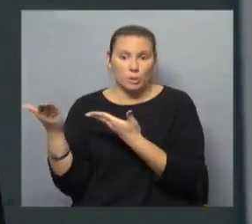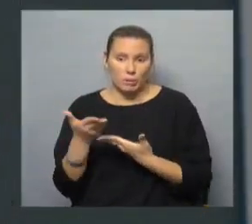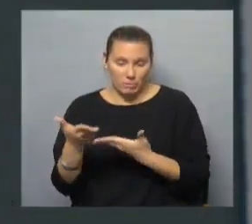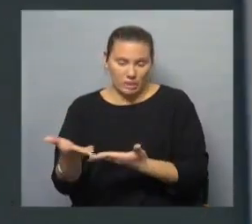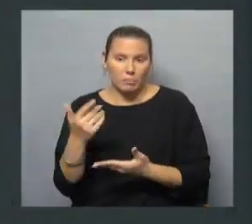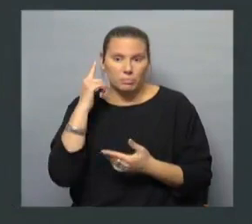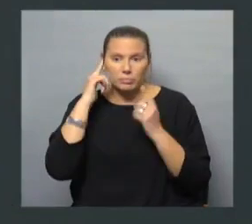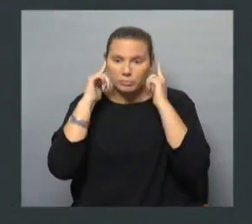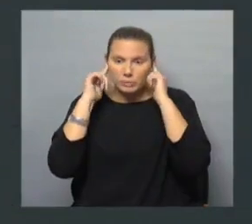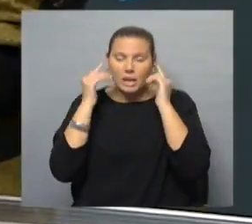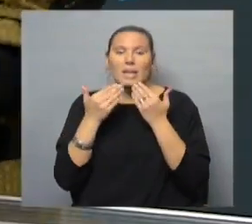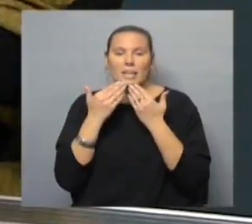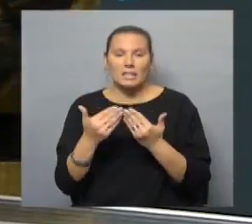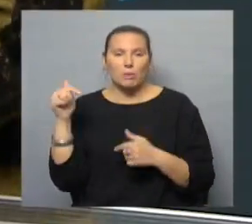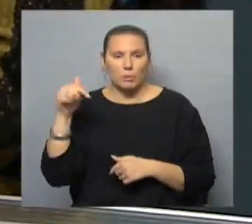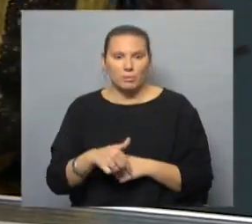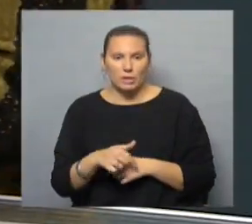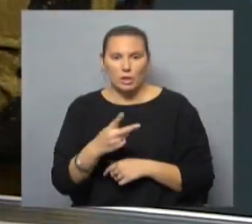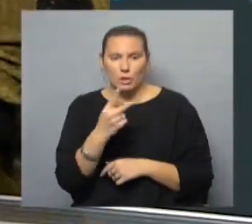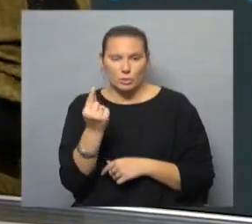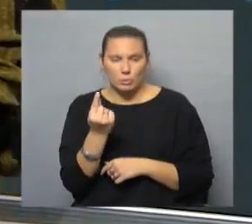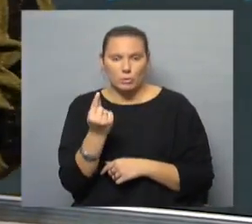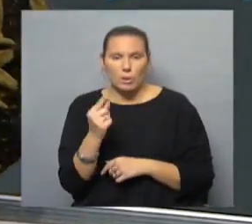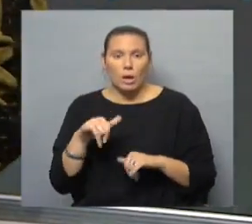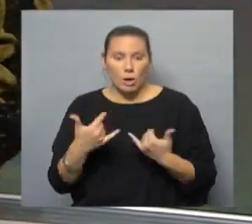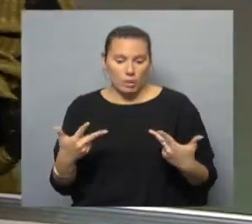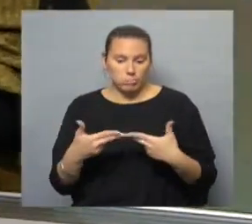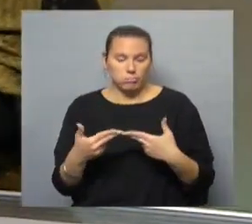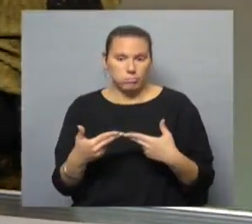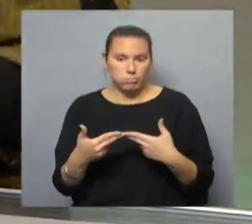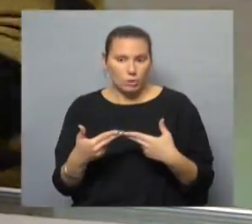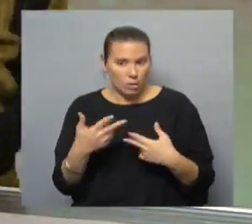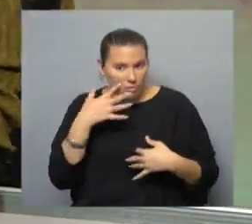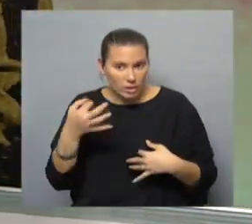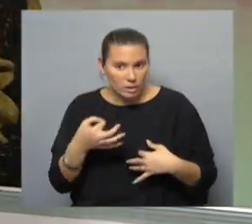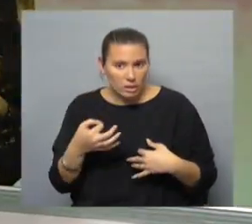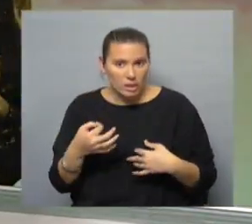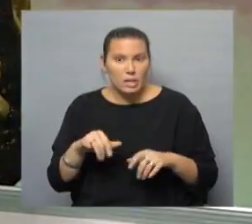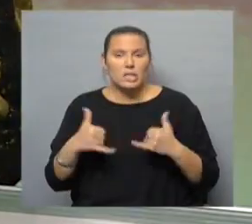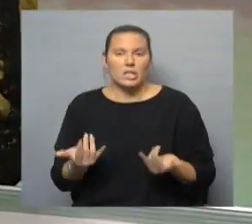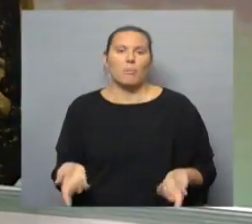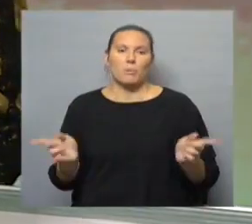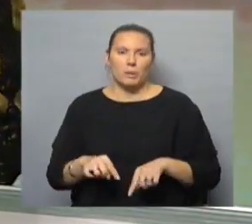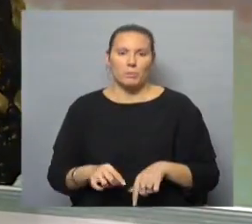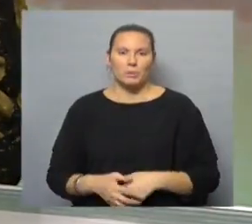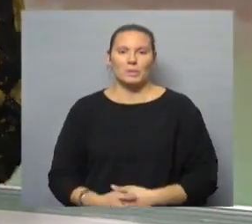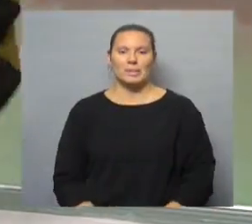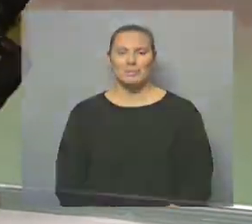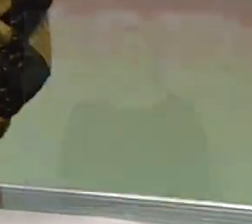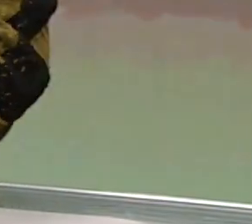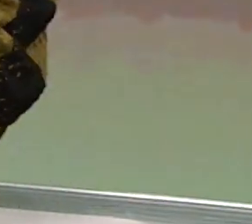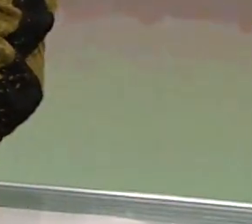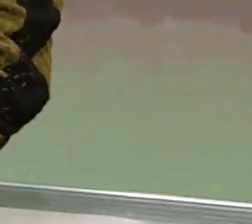tenerte acá. Gracias por haber venido. Date 2 segundos ahí porque nosotros vamos a un corte, ¿verdad? Un corte, una quebrada y enseguida volvemos.